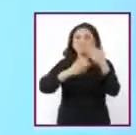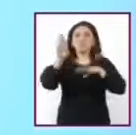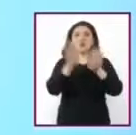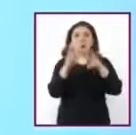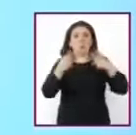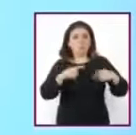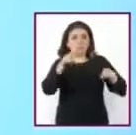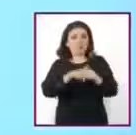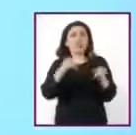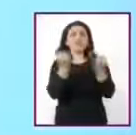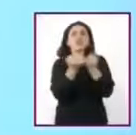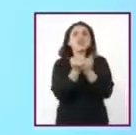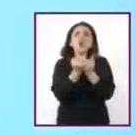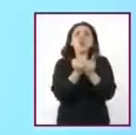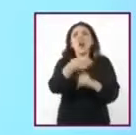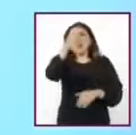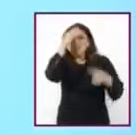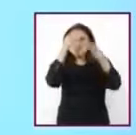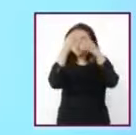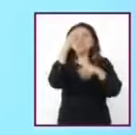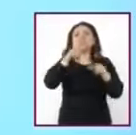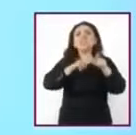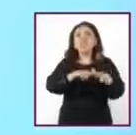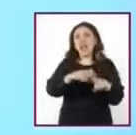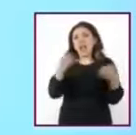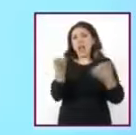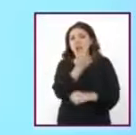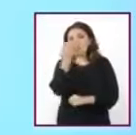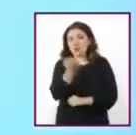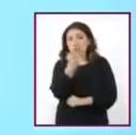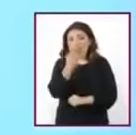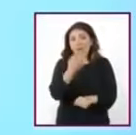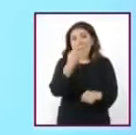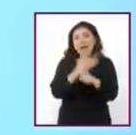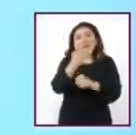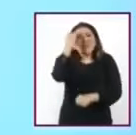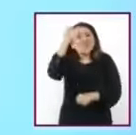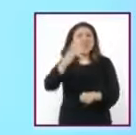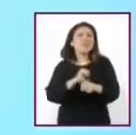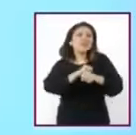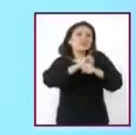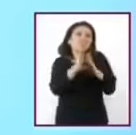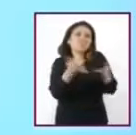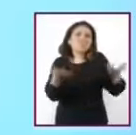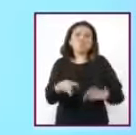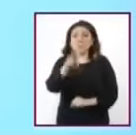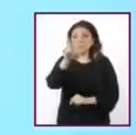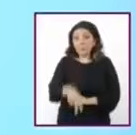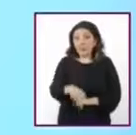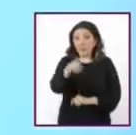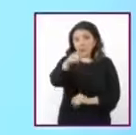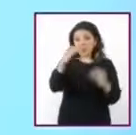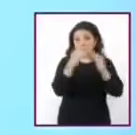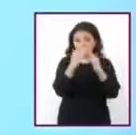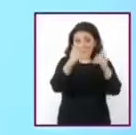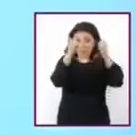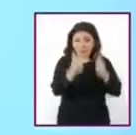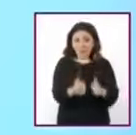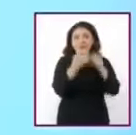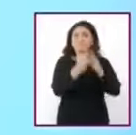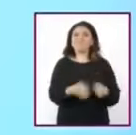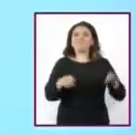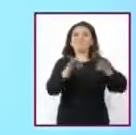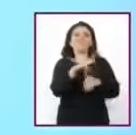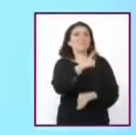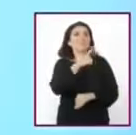crecimiento personal como para su desarrollo académico, mientras logramos superar esta contingencia. Por cierto, mientras estemos en casa